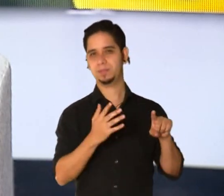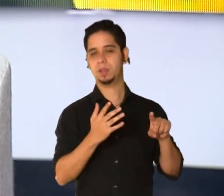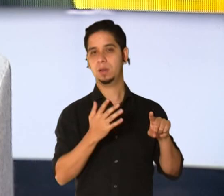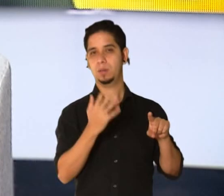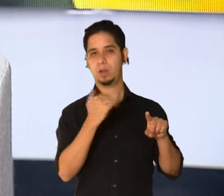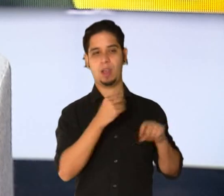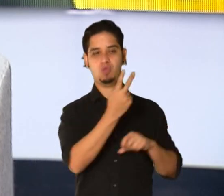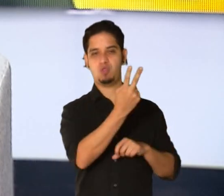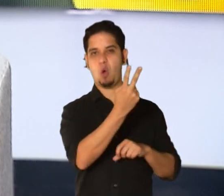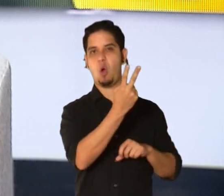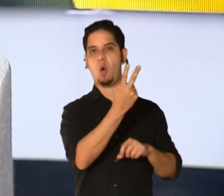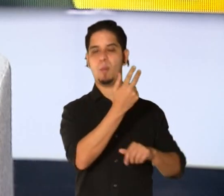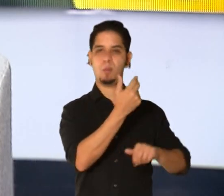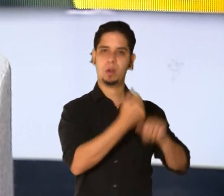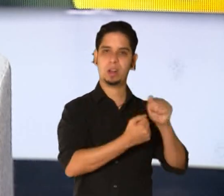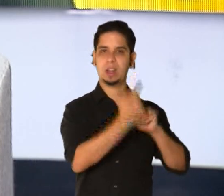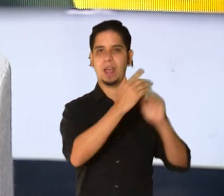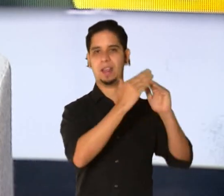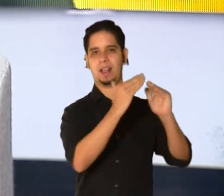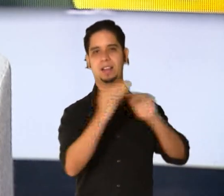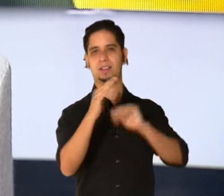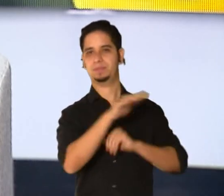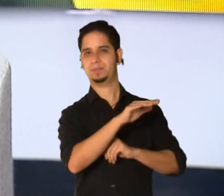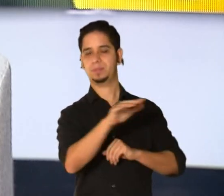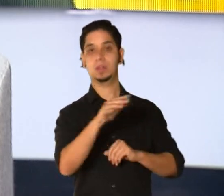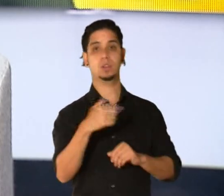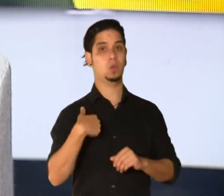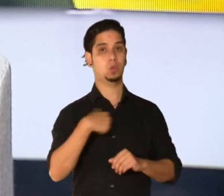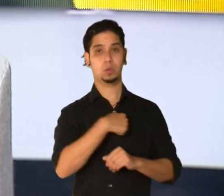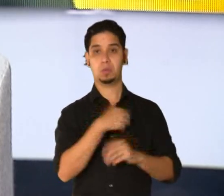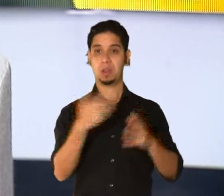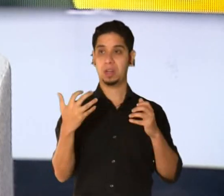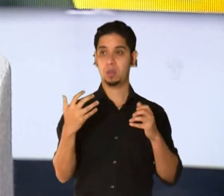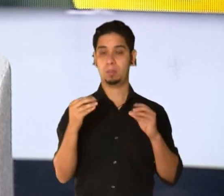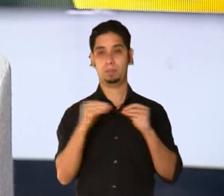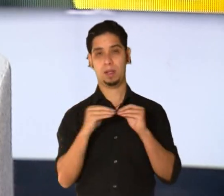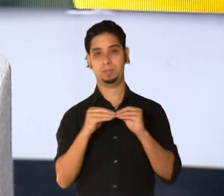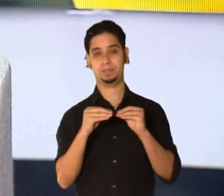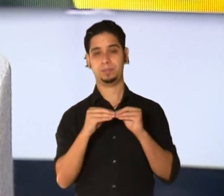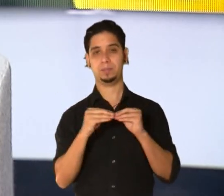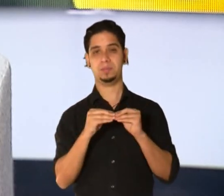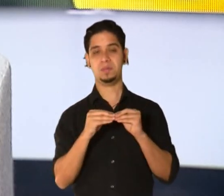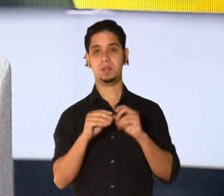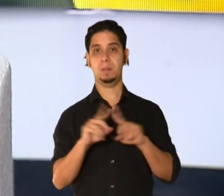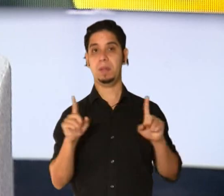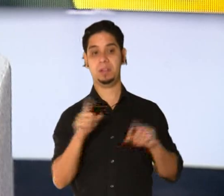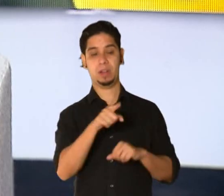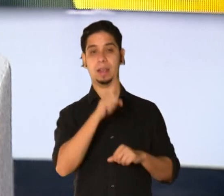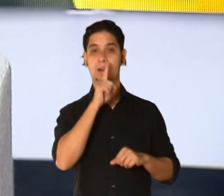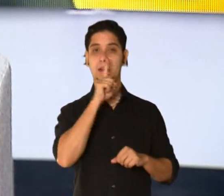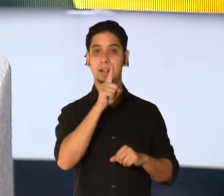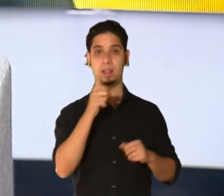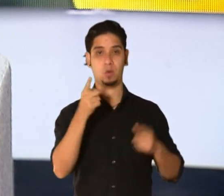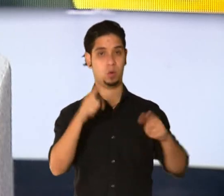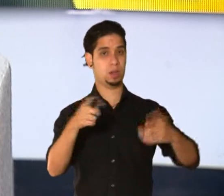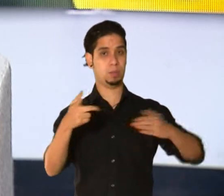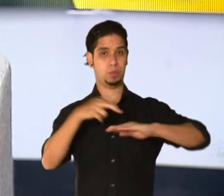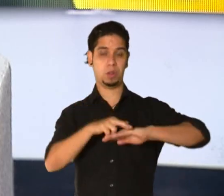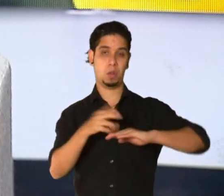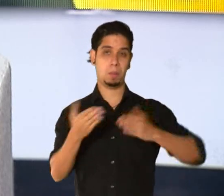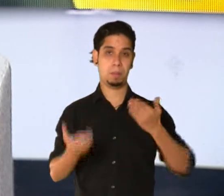logramos fue casi 2 por vivienda. Nos hubiera gustado, pero es la realidad en Puerto Rico, tal